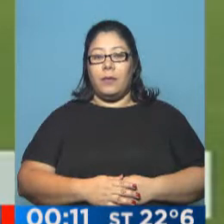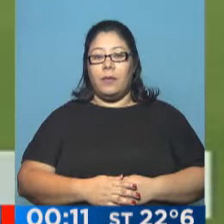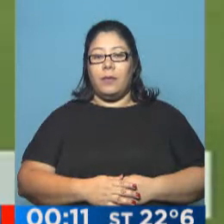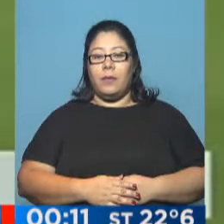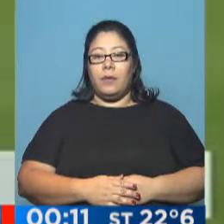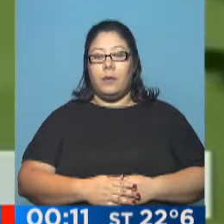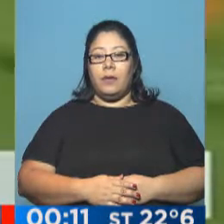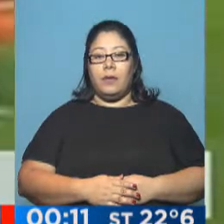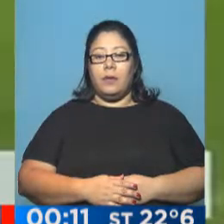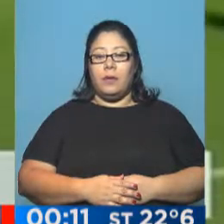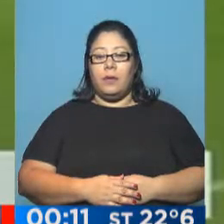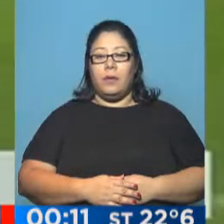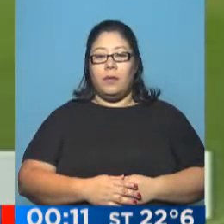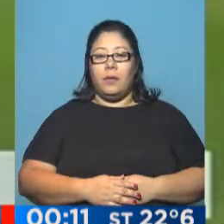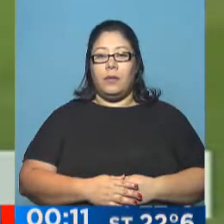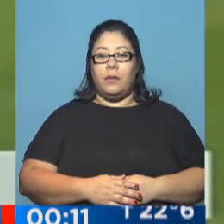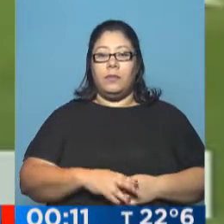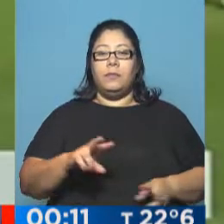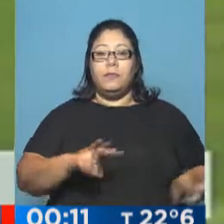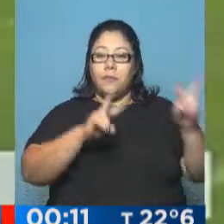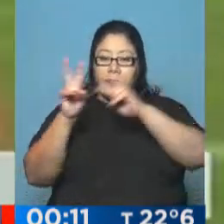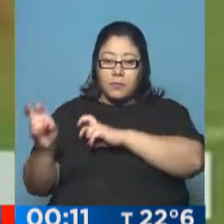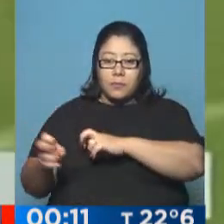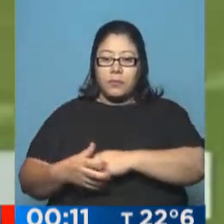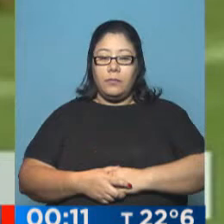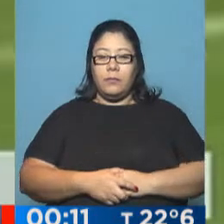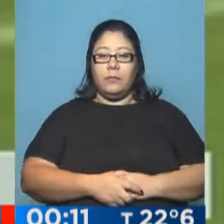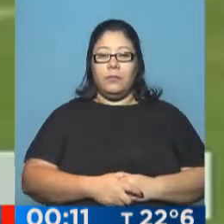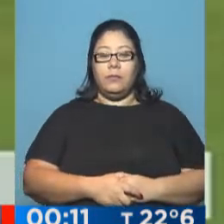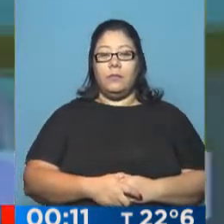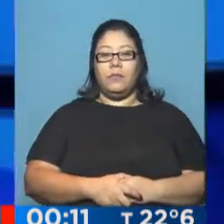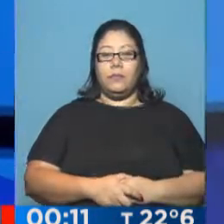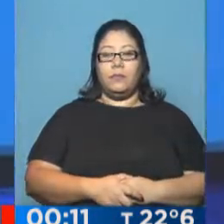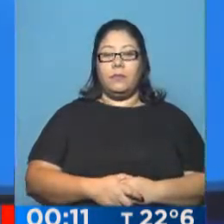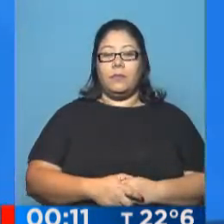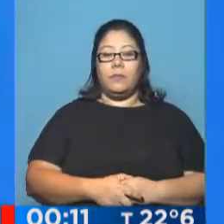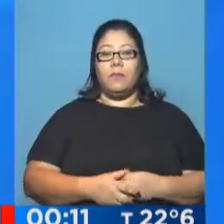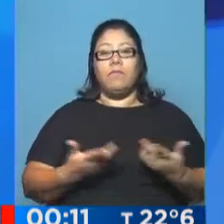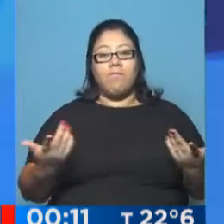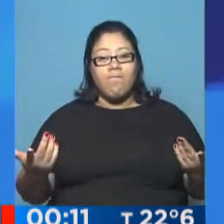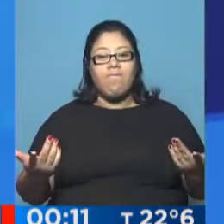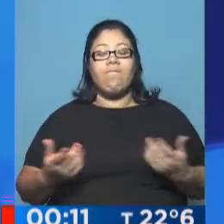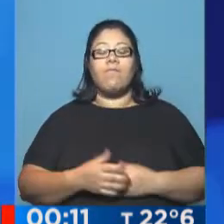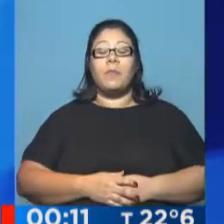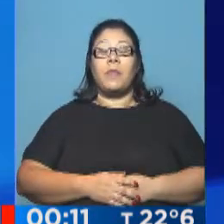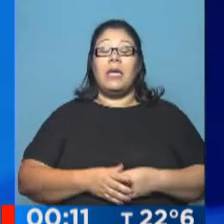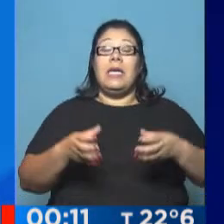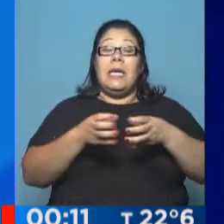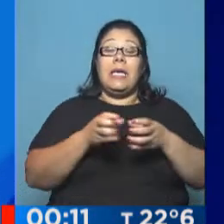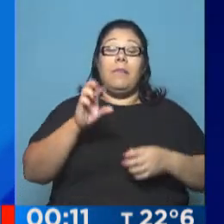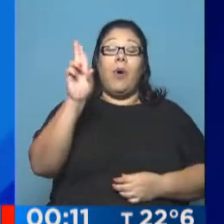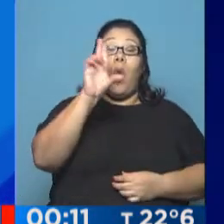esta manera. Centro atrás, libre. Le cuesta la categoría Brown, pero tienen buen